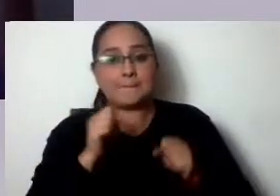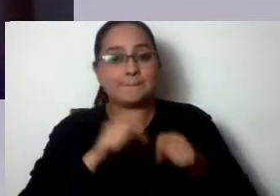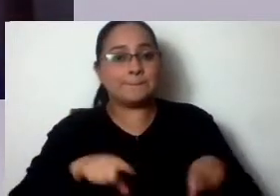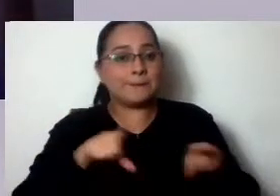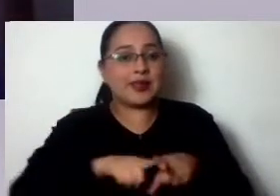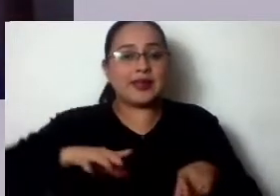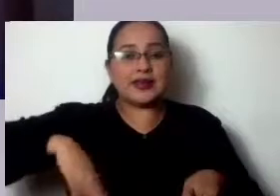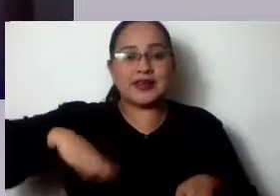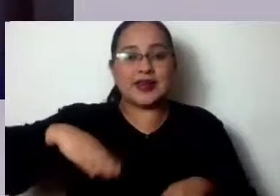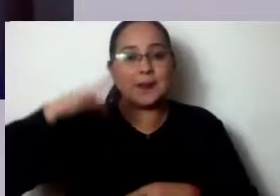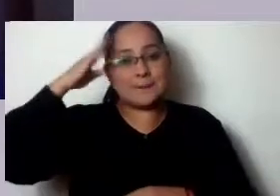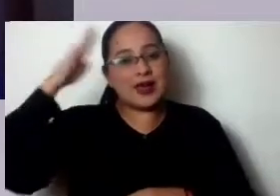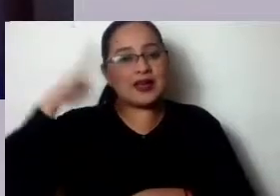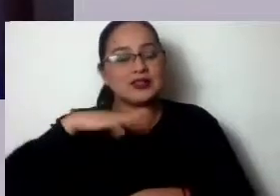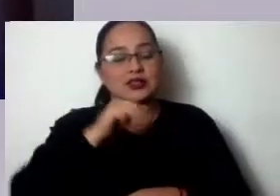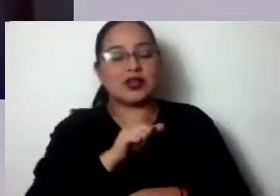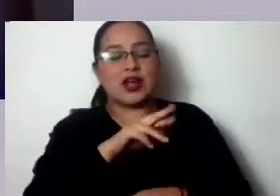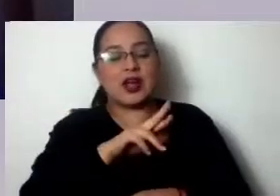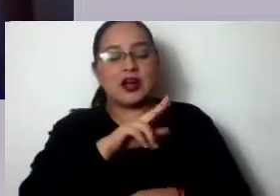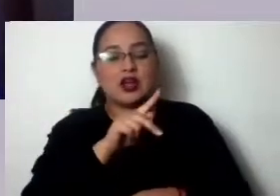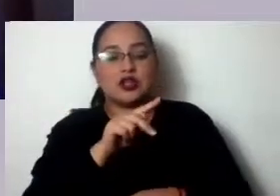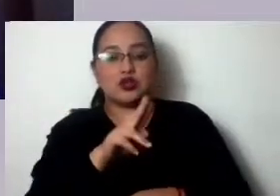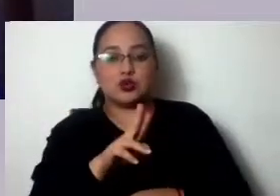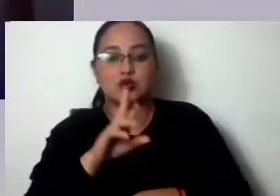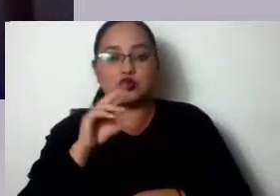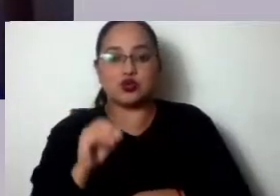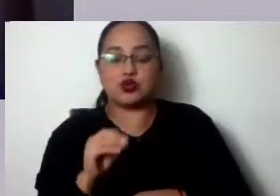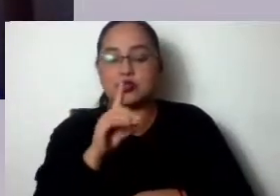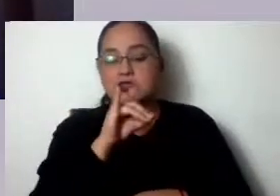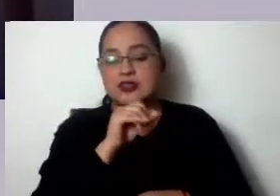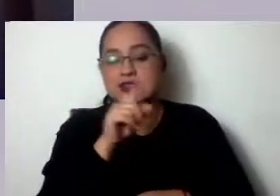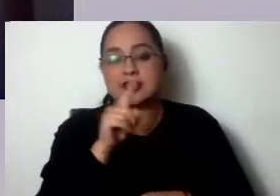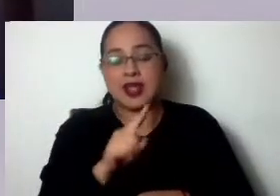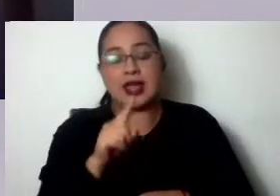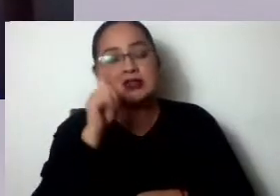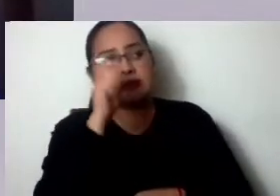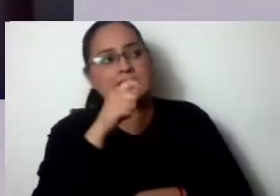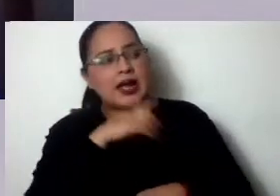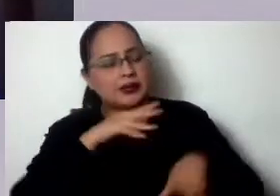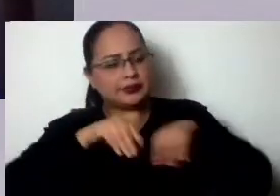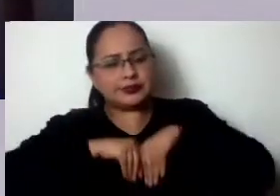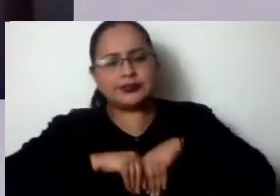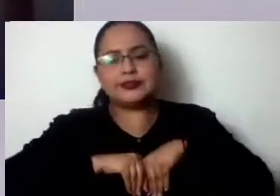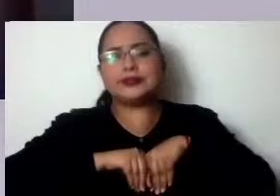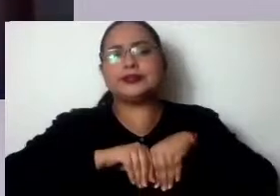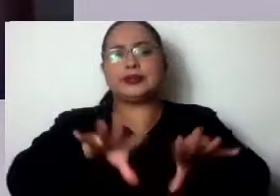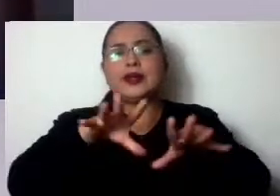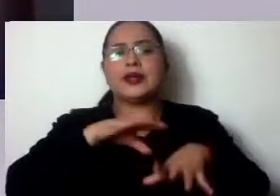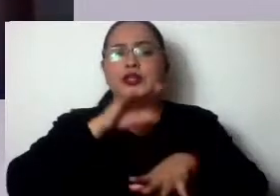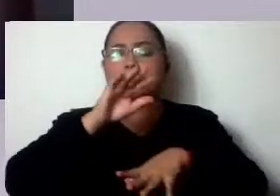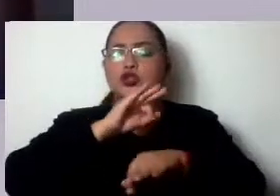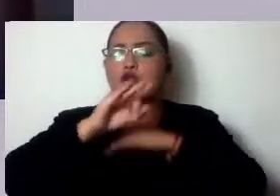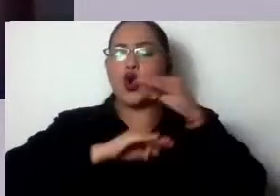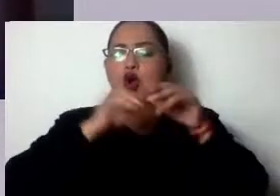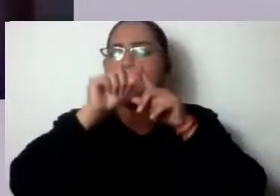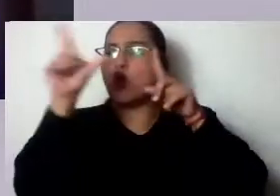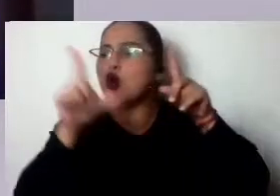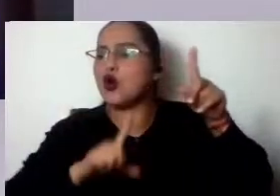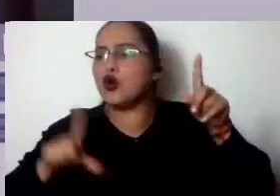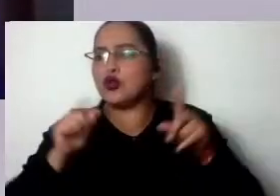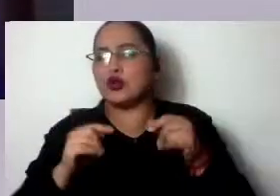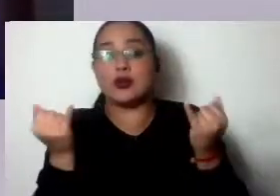arturo díaz mencionó hace un momento nos permite llegar a todos los rincones del país e inclusive